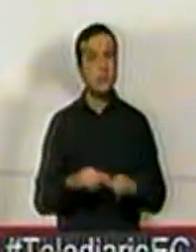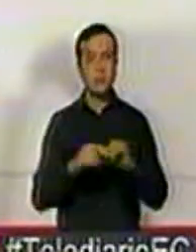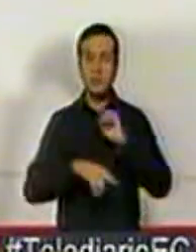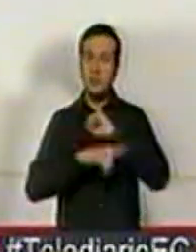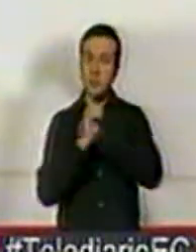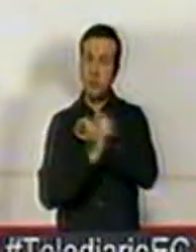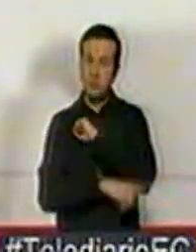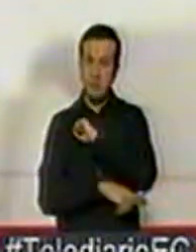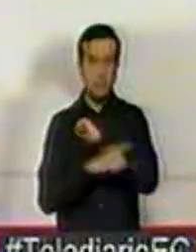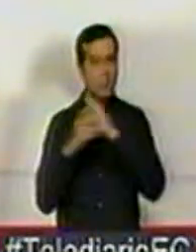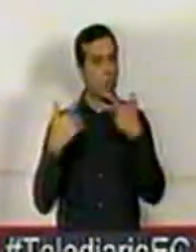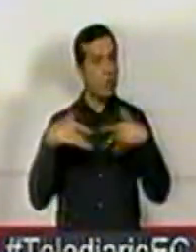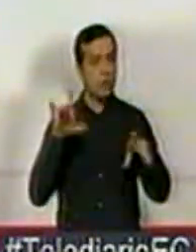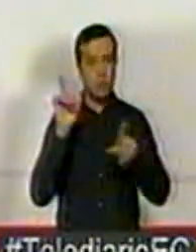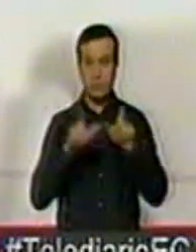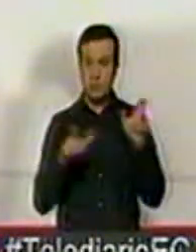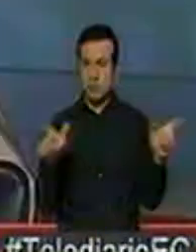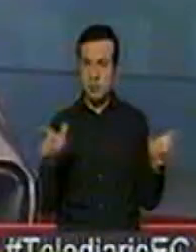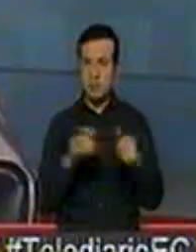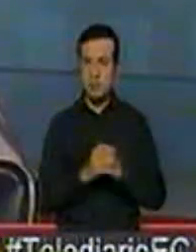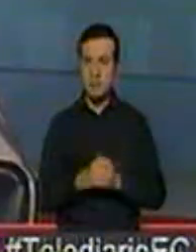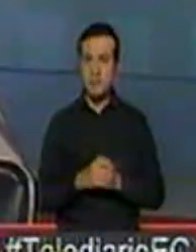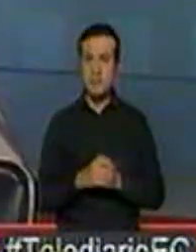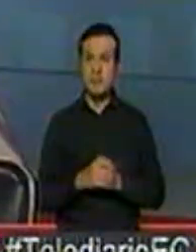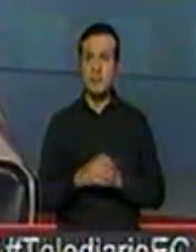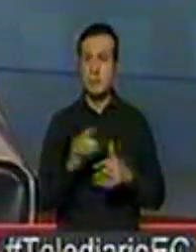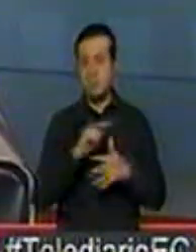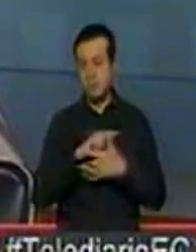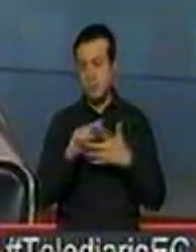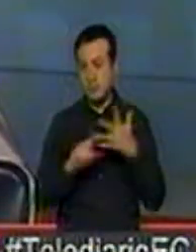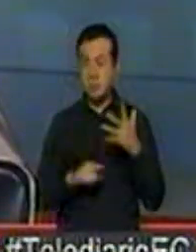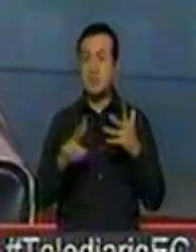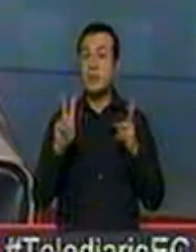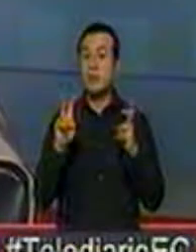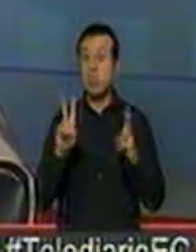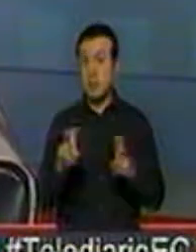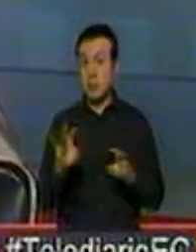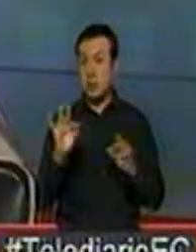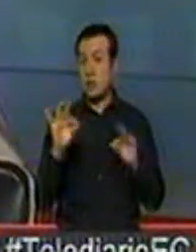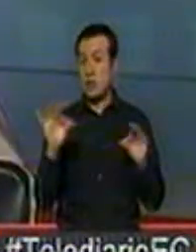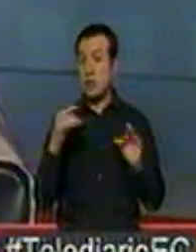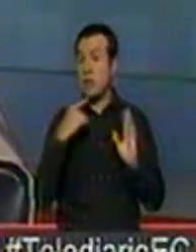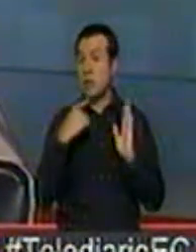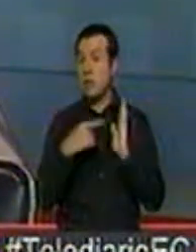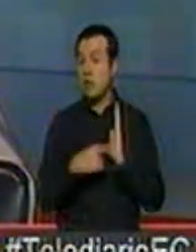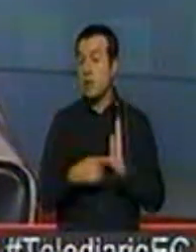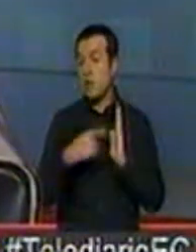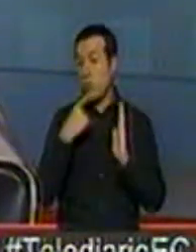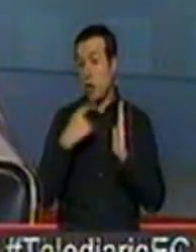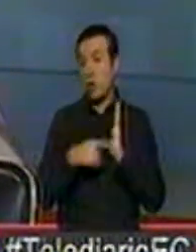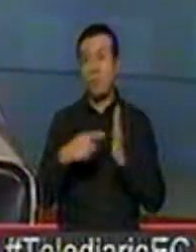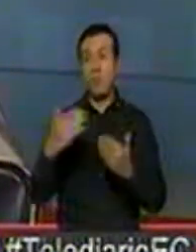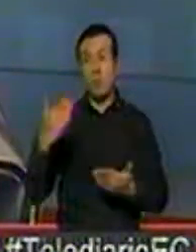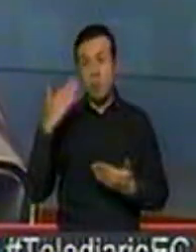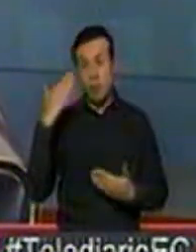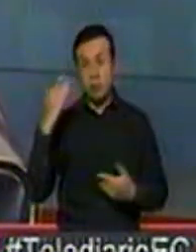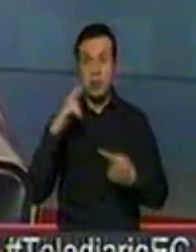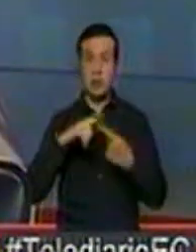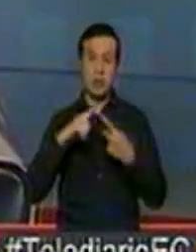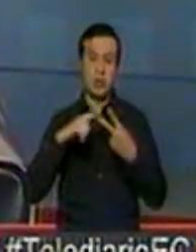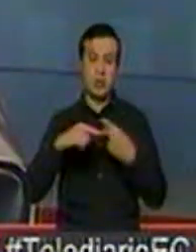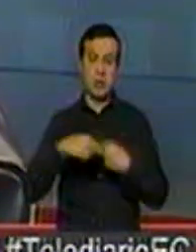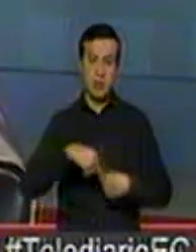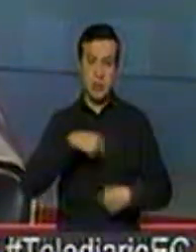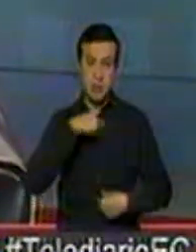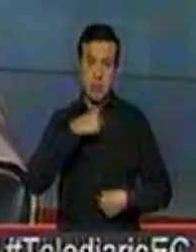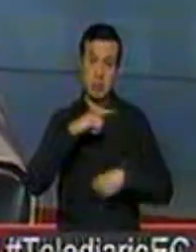sancionar, caiga quien caiga. Ahora, las causales sin duda son delicadas, se habla de responsabilidades políticas, civiles y hasta